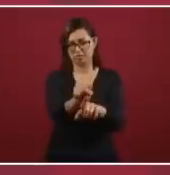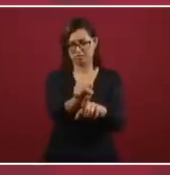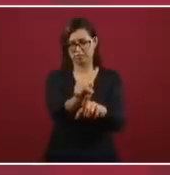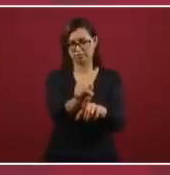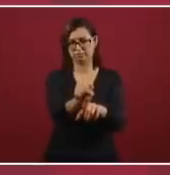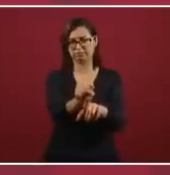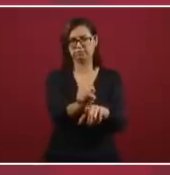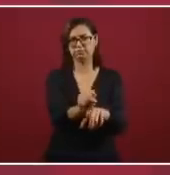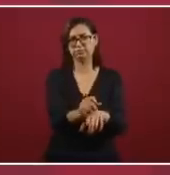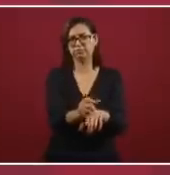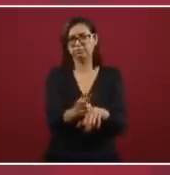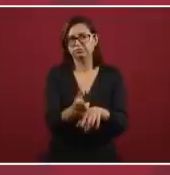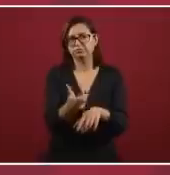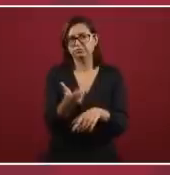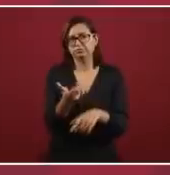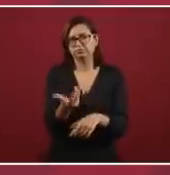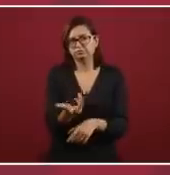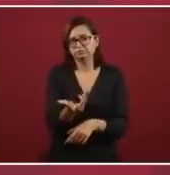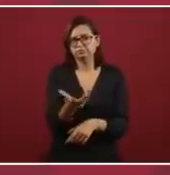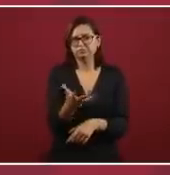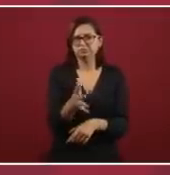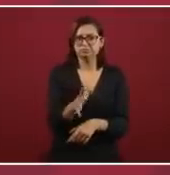2024. Estaríamos